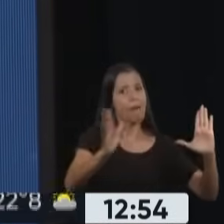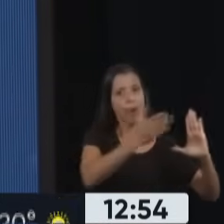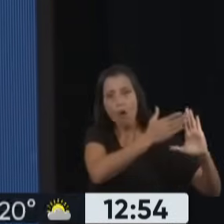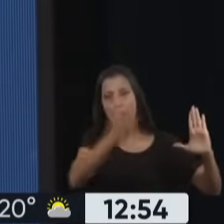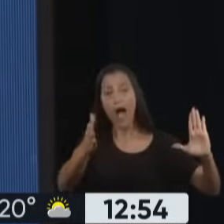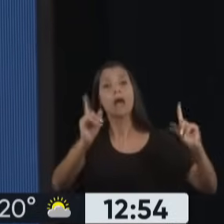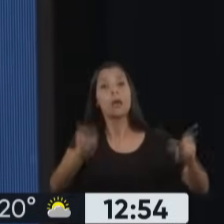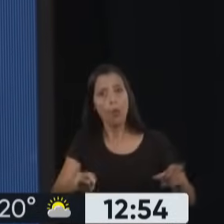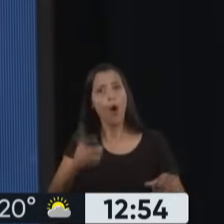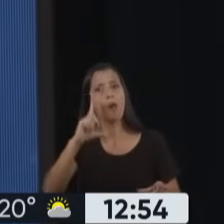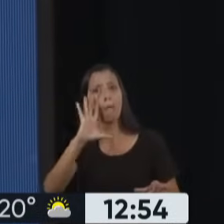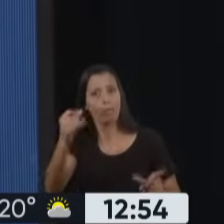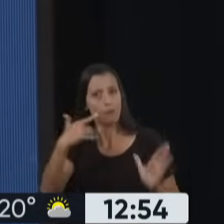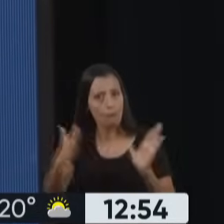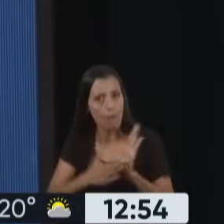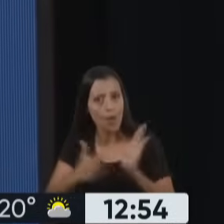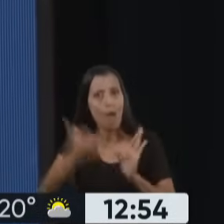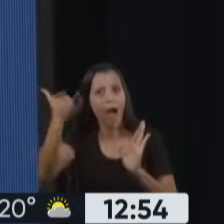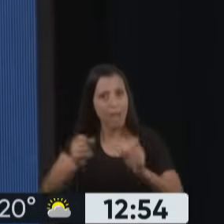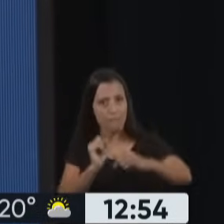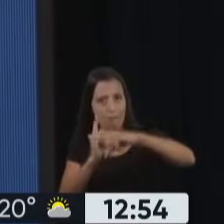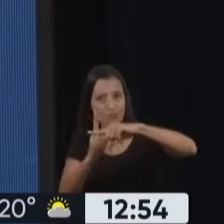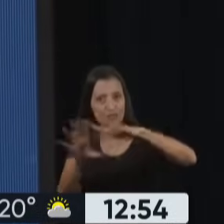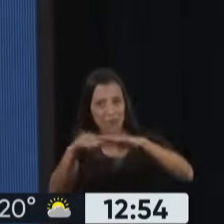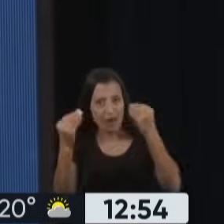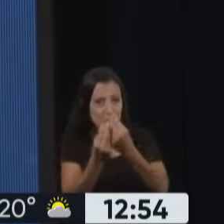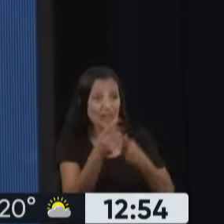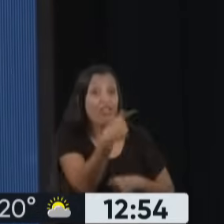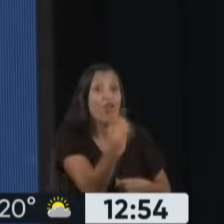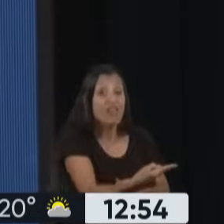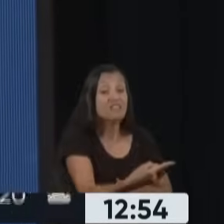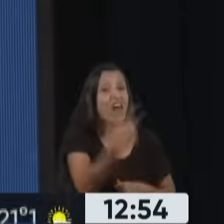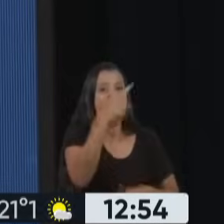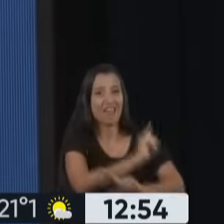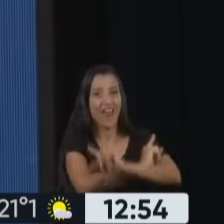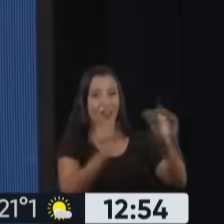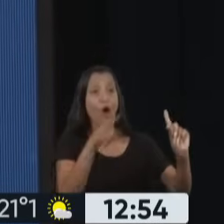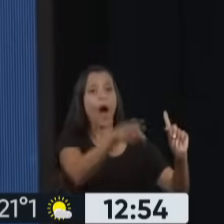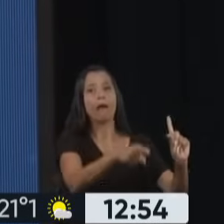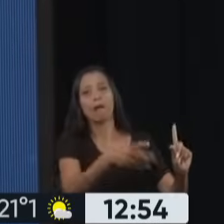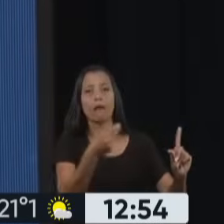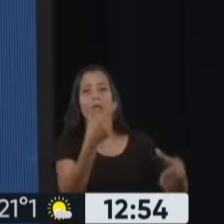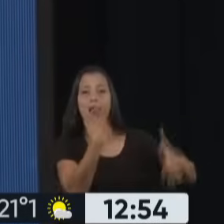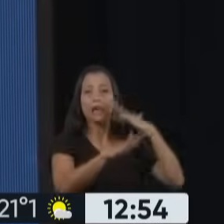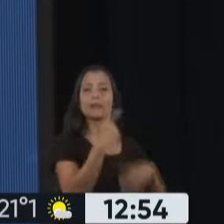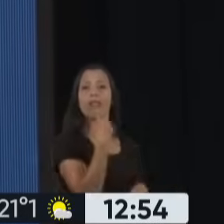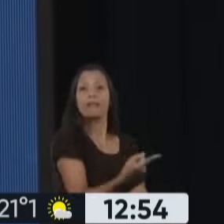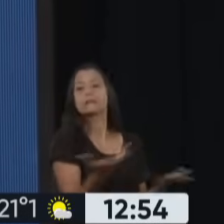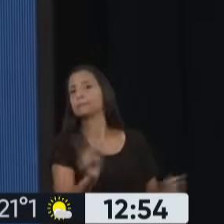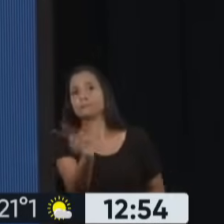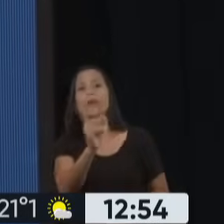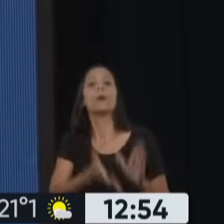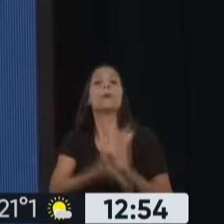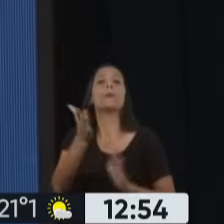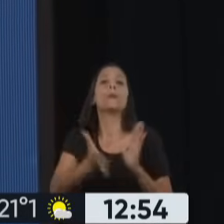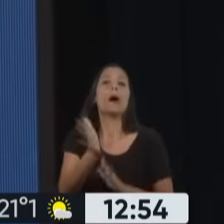tasas positivas. Entonces, ahí empezaron a decir que íbamos a tener